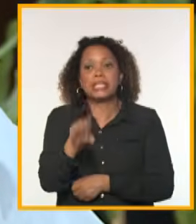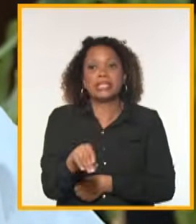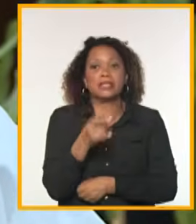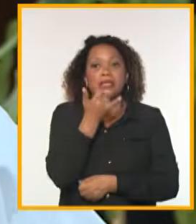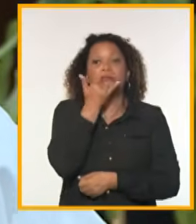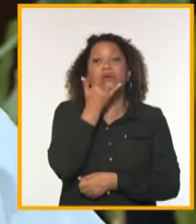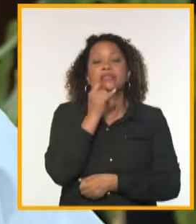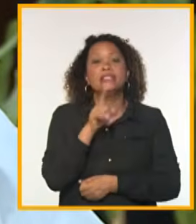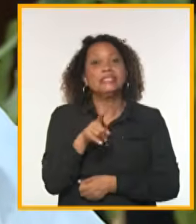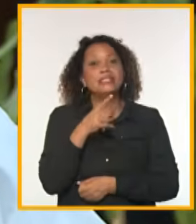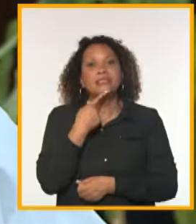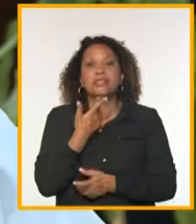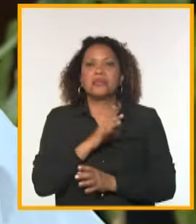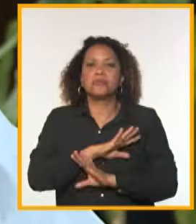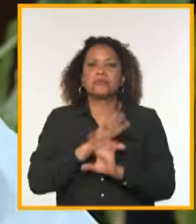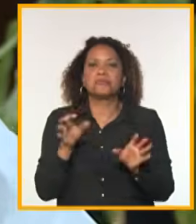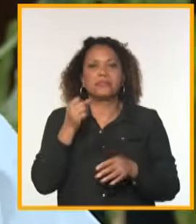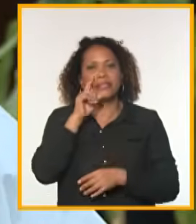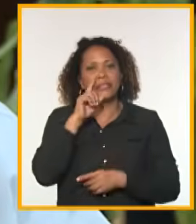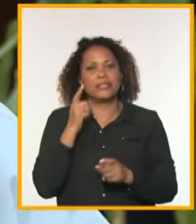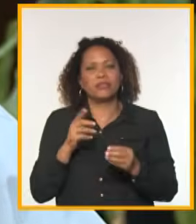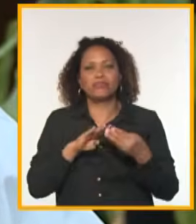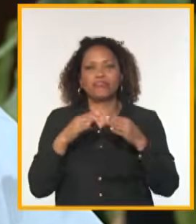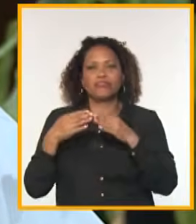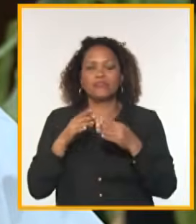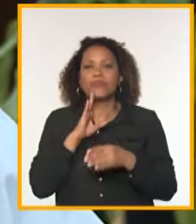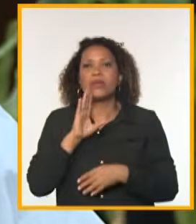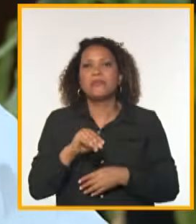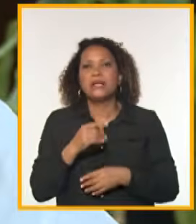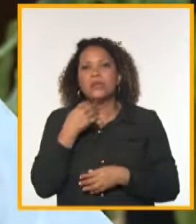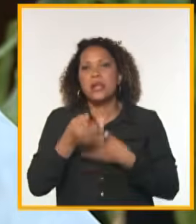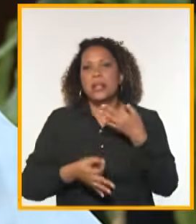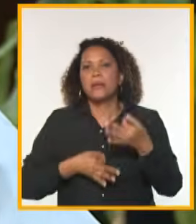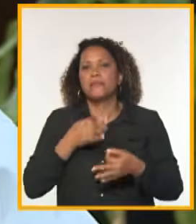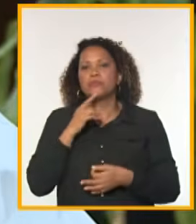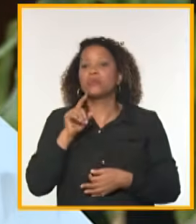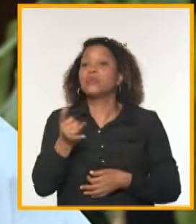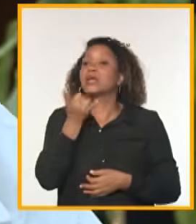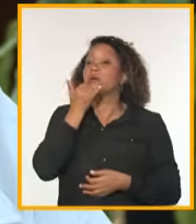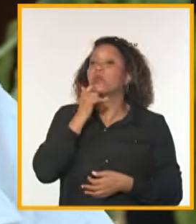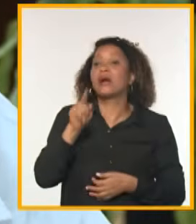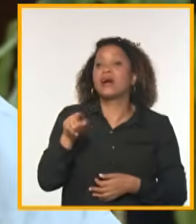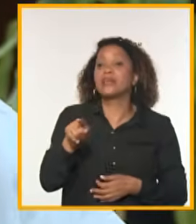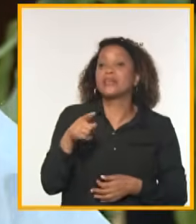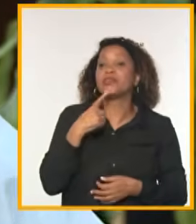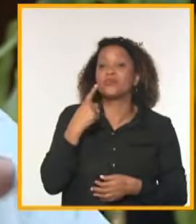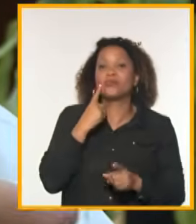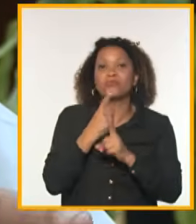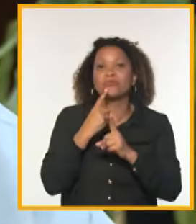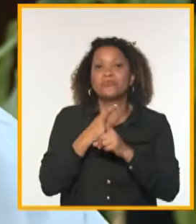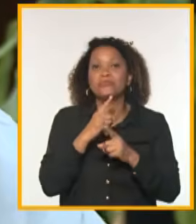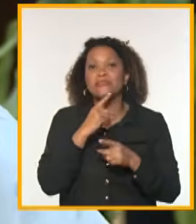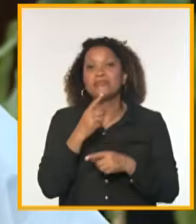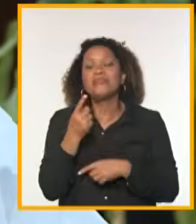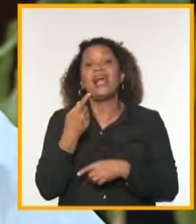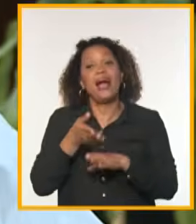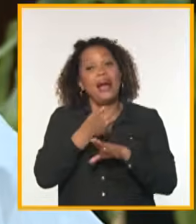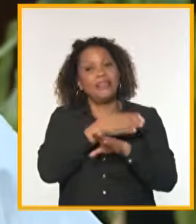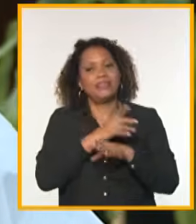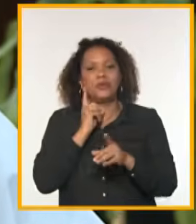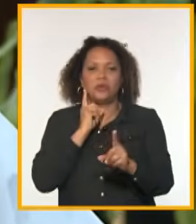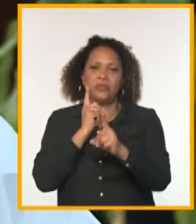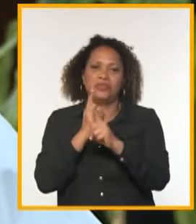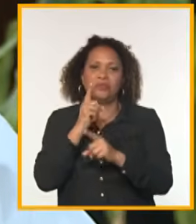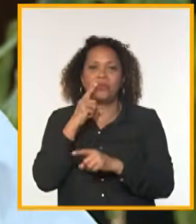tú habías perdido la discusión. Una vez yo se lo dije a él también, te equivocaste, porque me dijo, nosotros nos conocimos en el sanatorio, nos conocimos antes, cuando yo